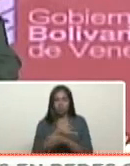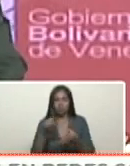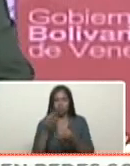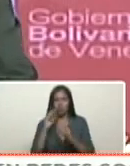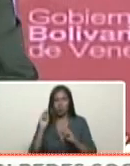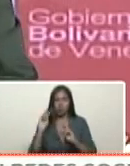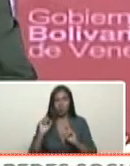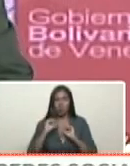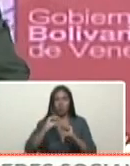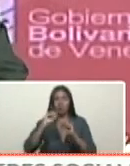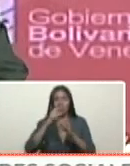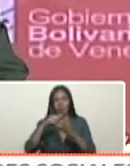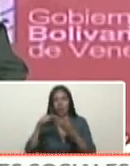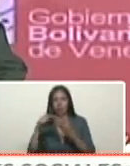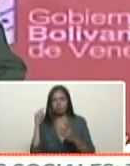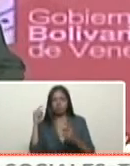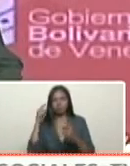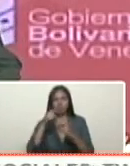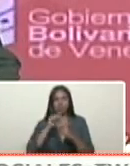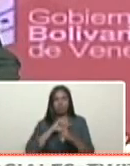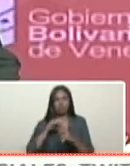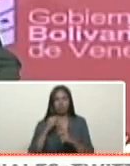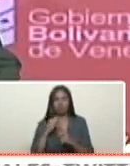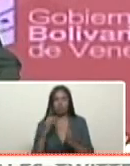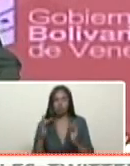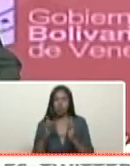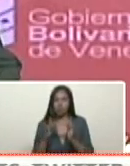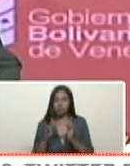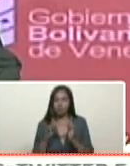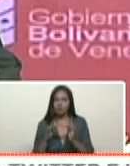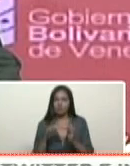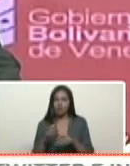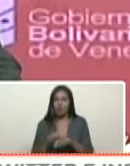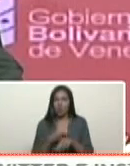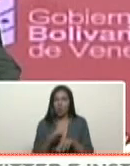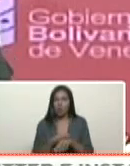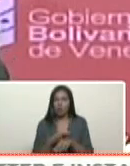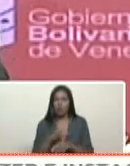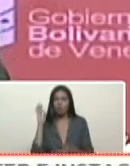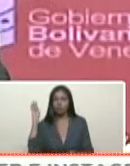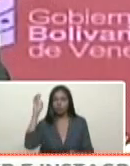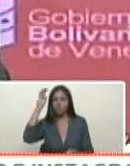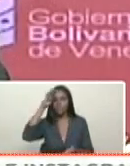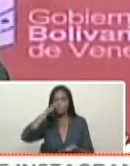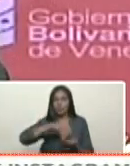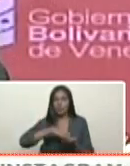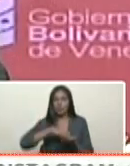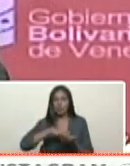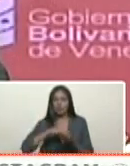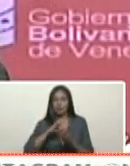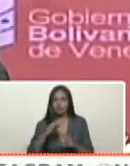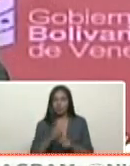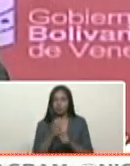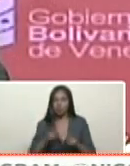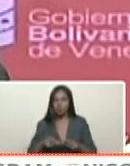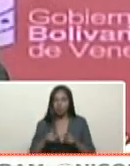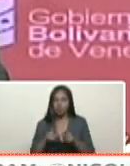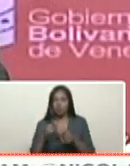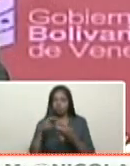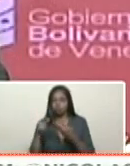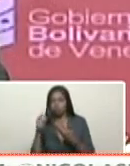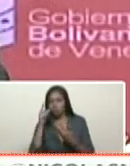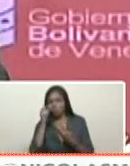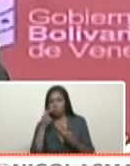lograr lo que tenemos que lograr. Yo quiero hacerle un pase al gobernador de Aragua. Allá se encuentra con Oscar